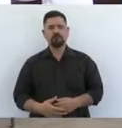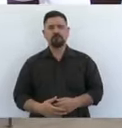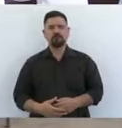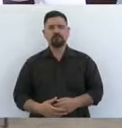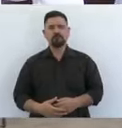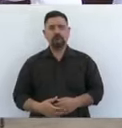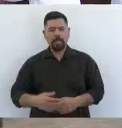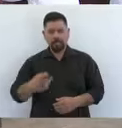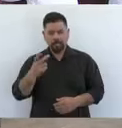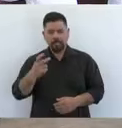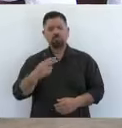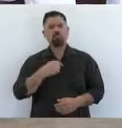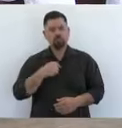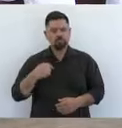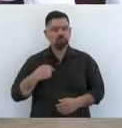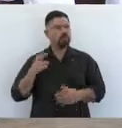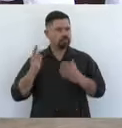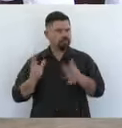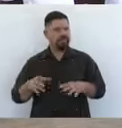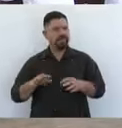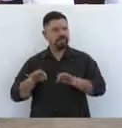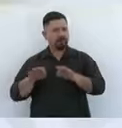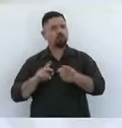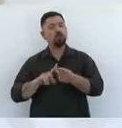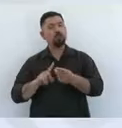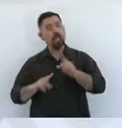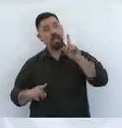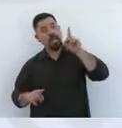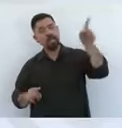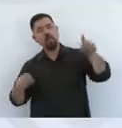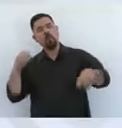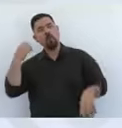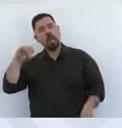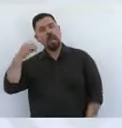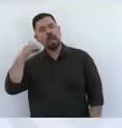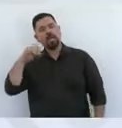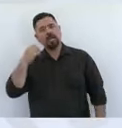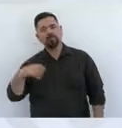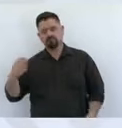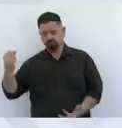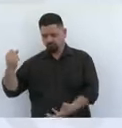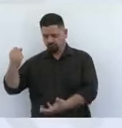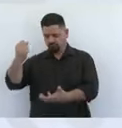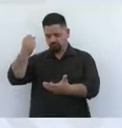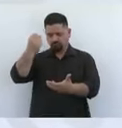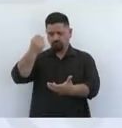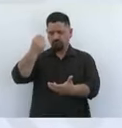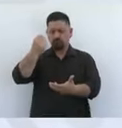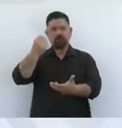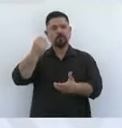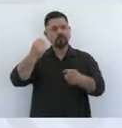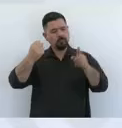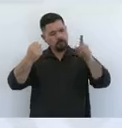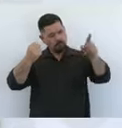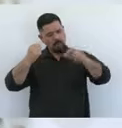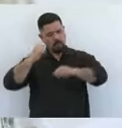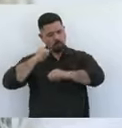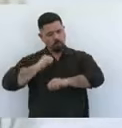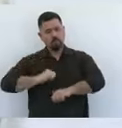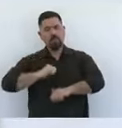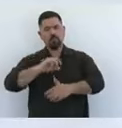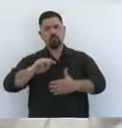Esto lo estamos haciendo ya en Oaxaca. Ahí se le entrega a las autoridades